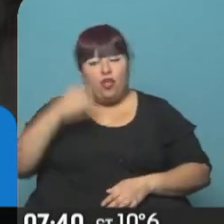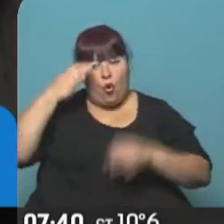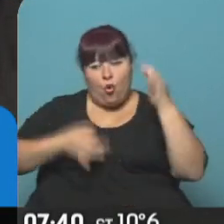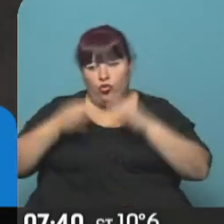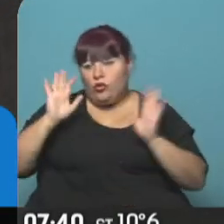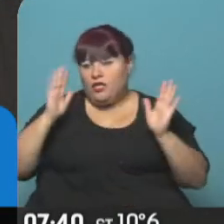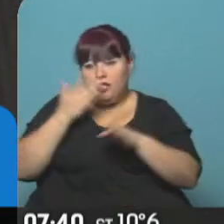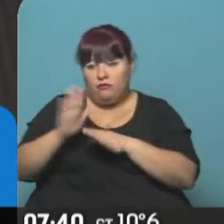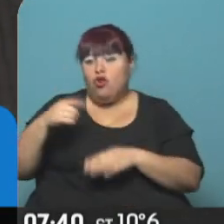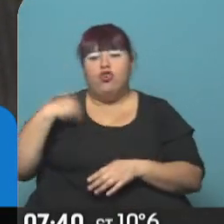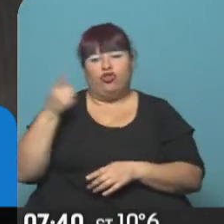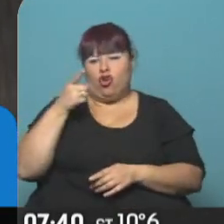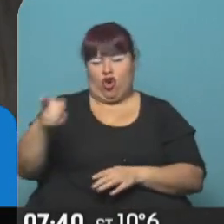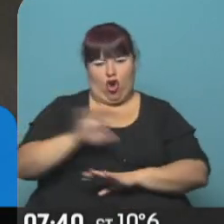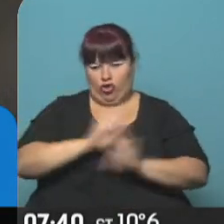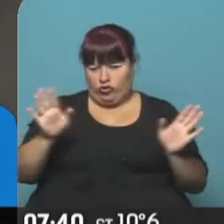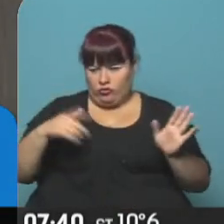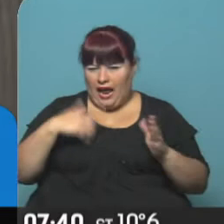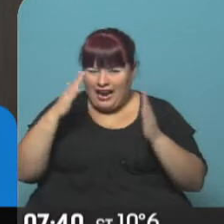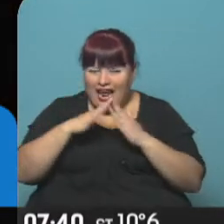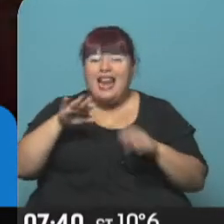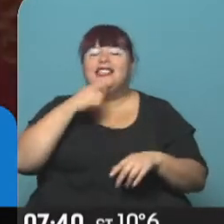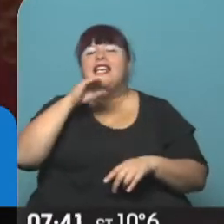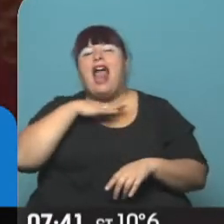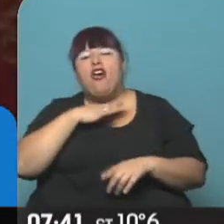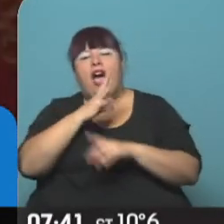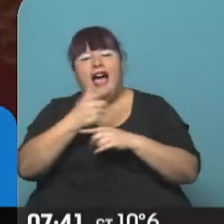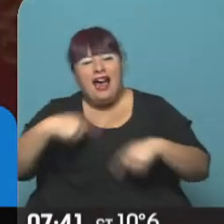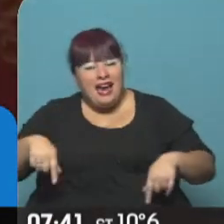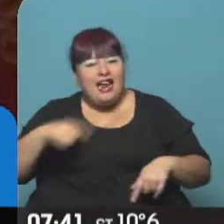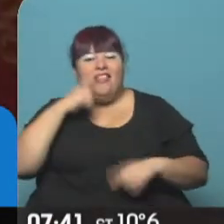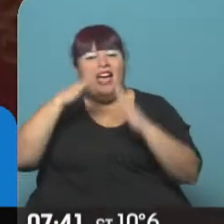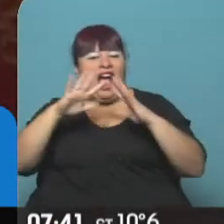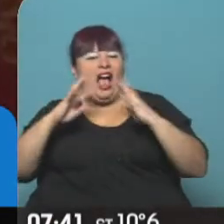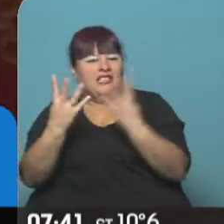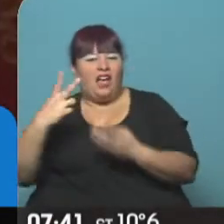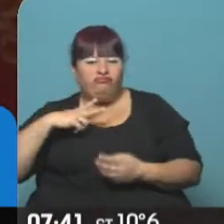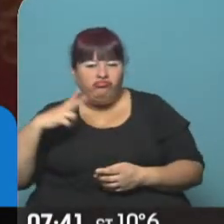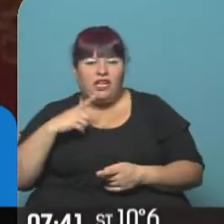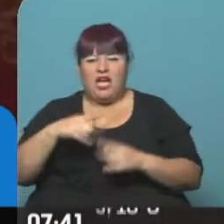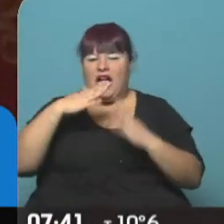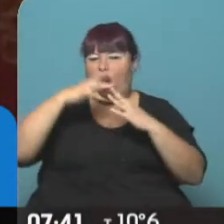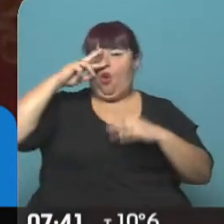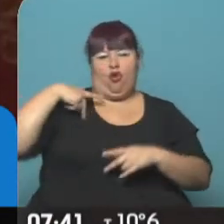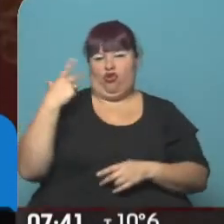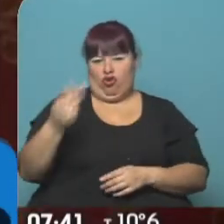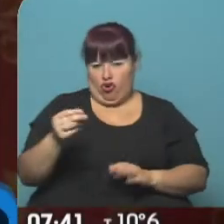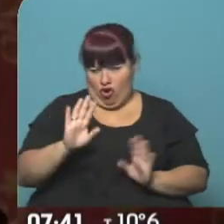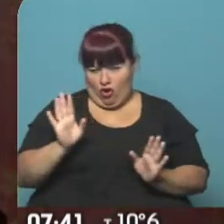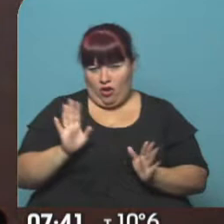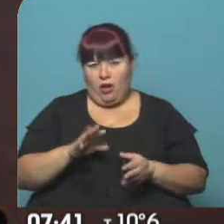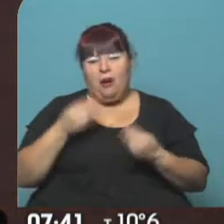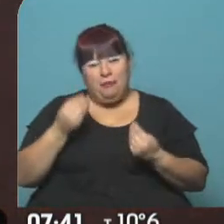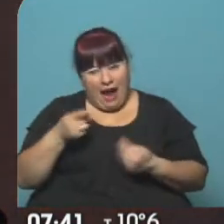forma independiente. Nosotros repudiamos enérgicamente que los delincuentes vayan a country, a casas lujosas, ¿no es cierto?,